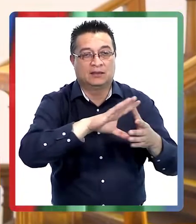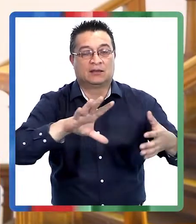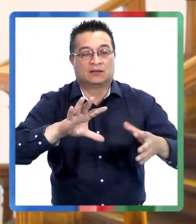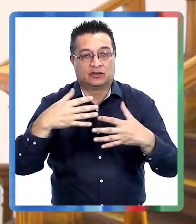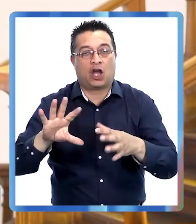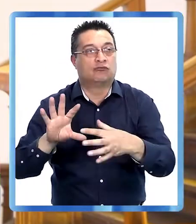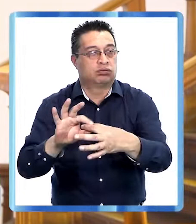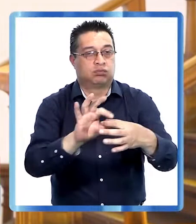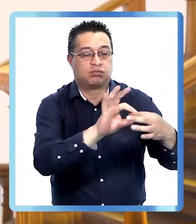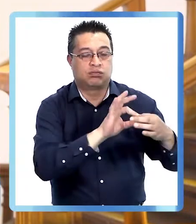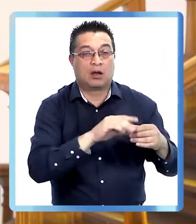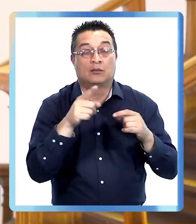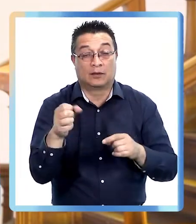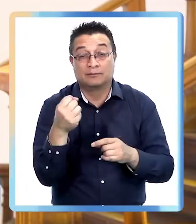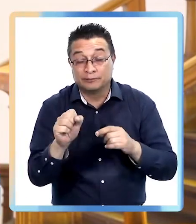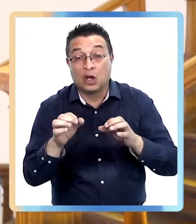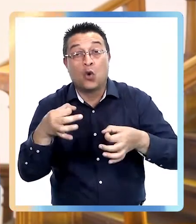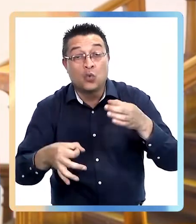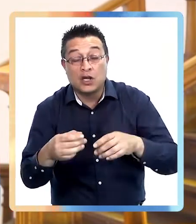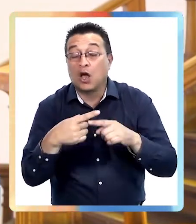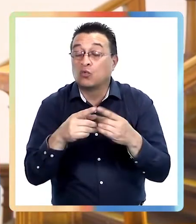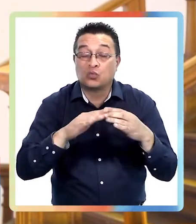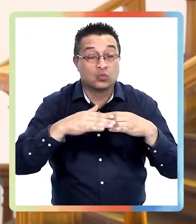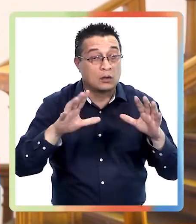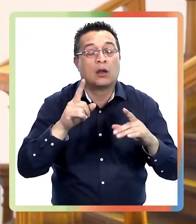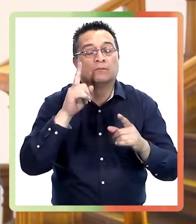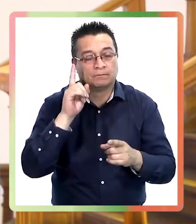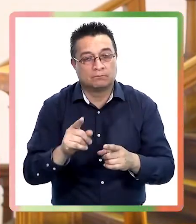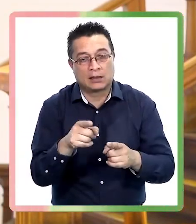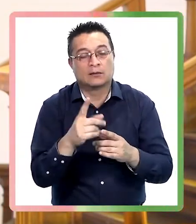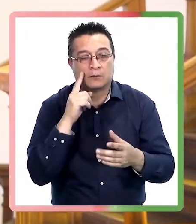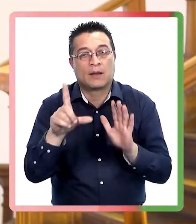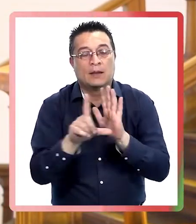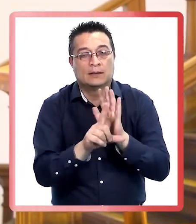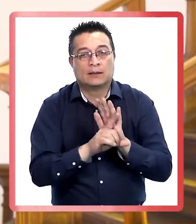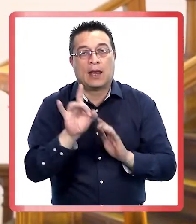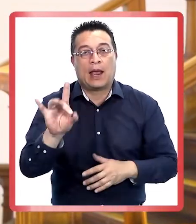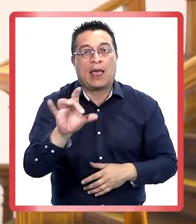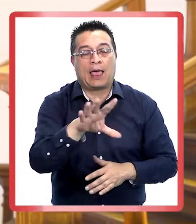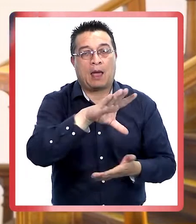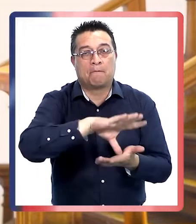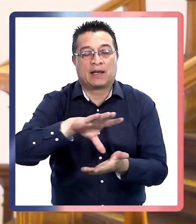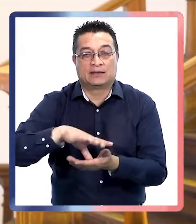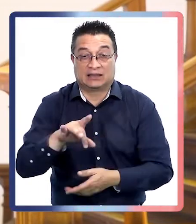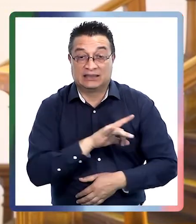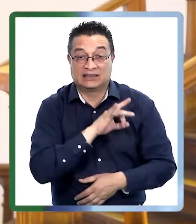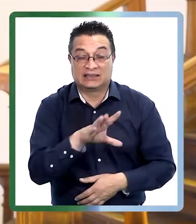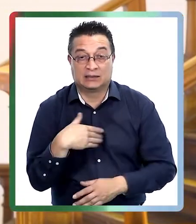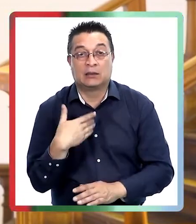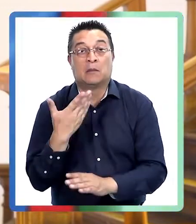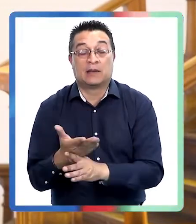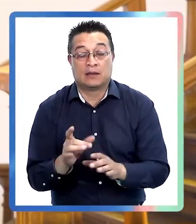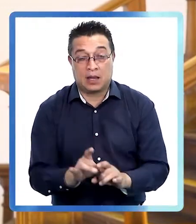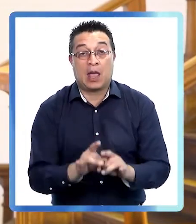la organización. Las implicancias legales o jurídicas, ¿cierto?, van a ser determinadas de acuerdo a la legislación de cada país. Chile solicita